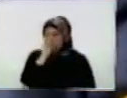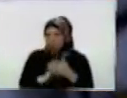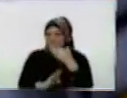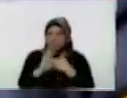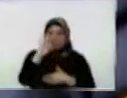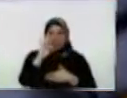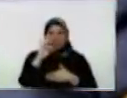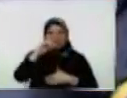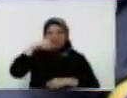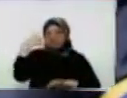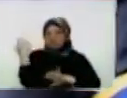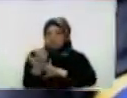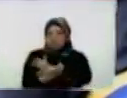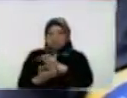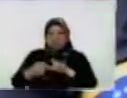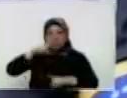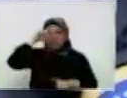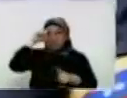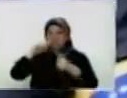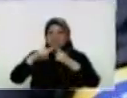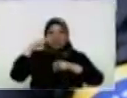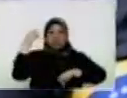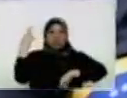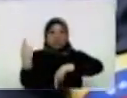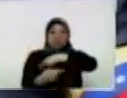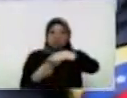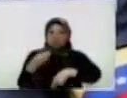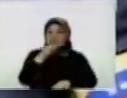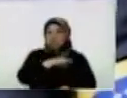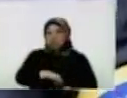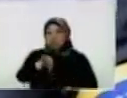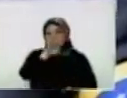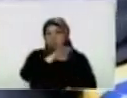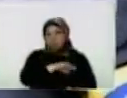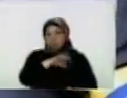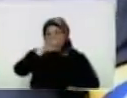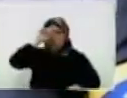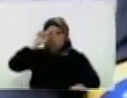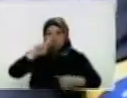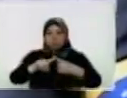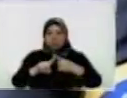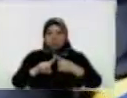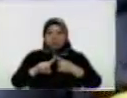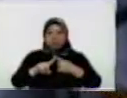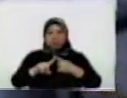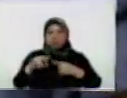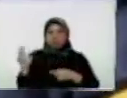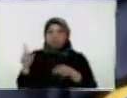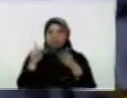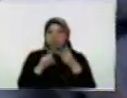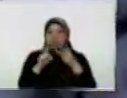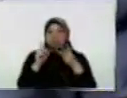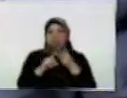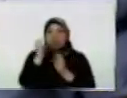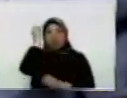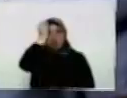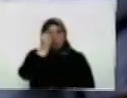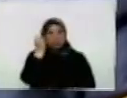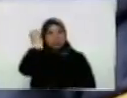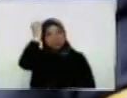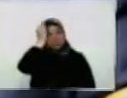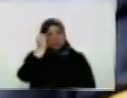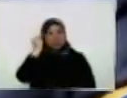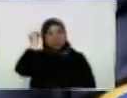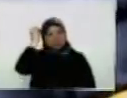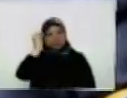la causa bolivariana y chavista que inspira esta revolución bolivariana. La tercera de ellas es